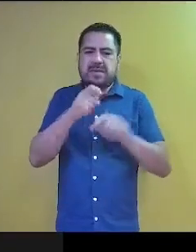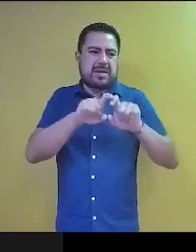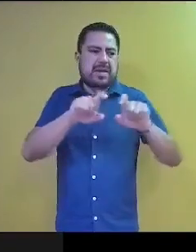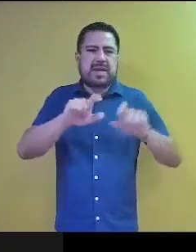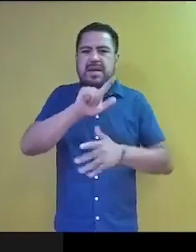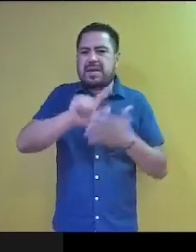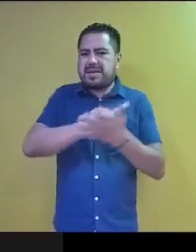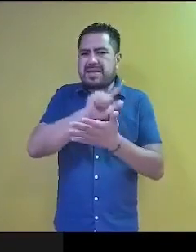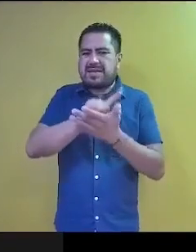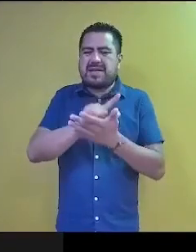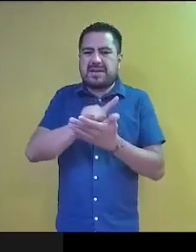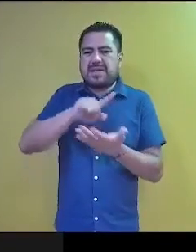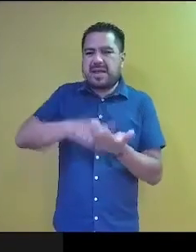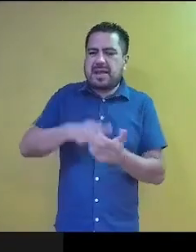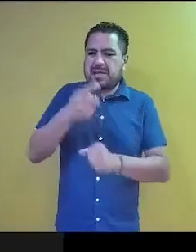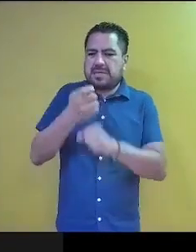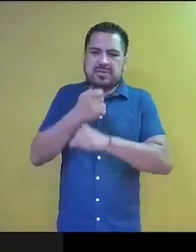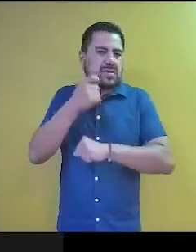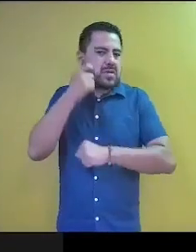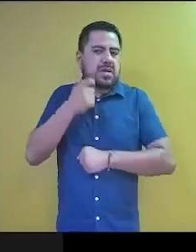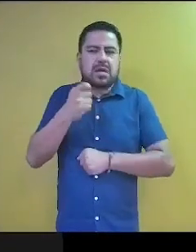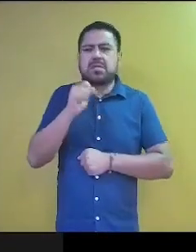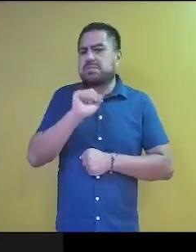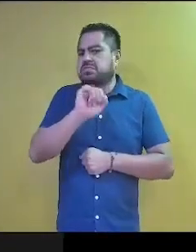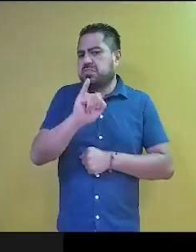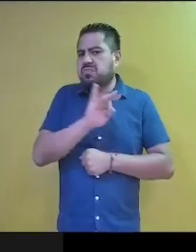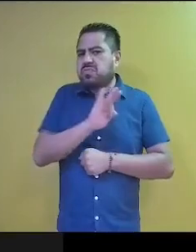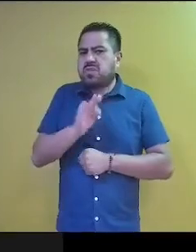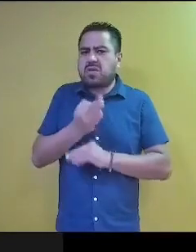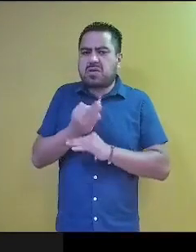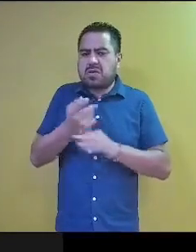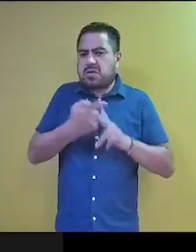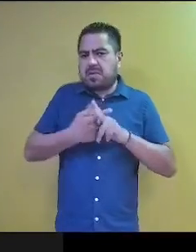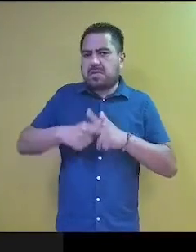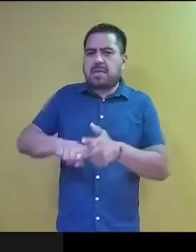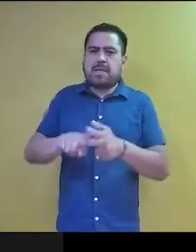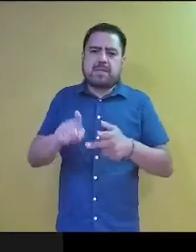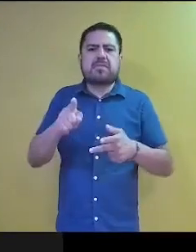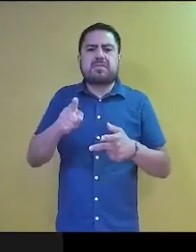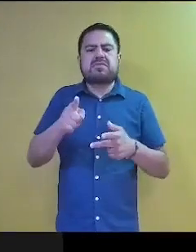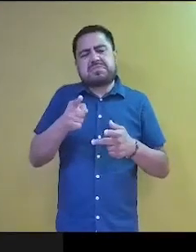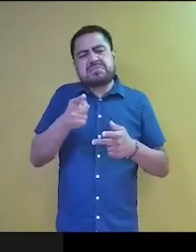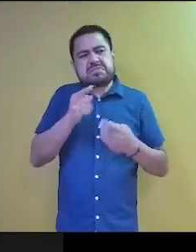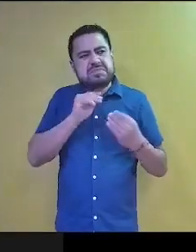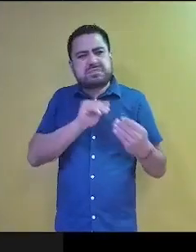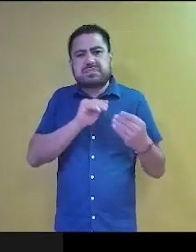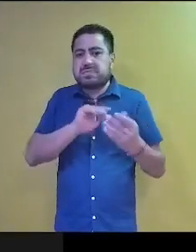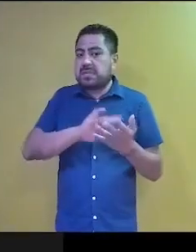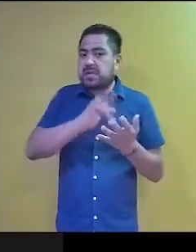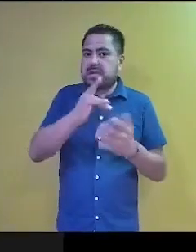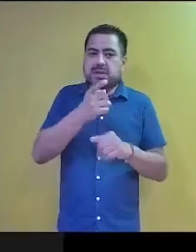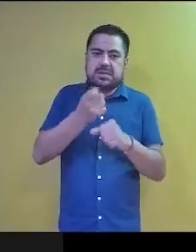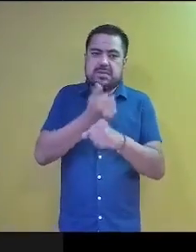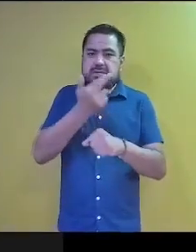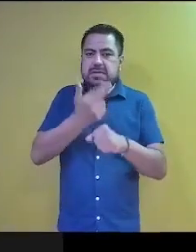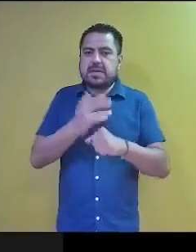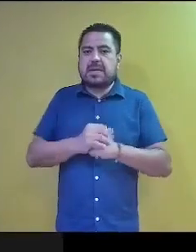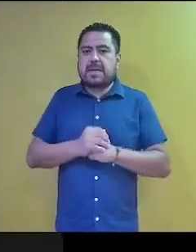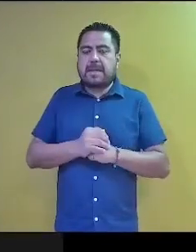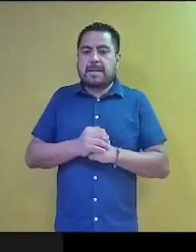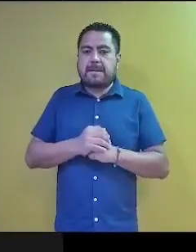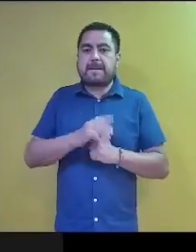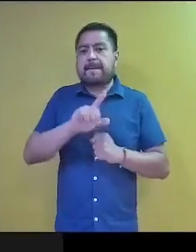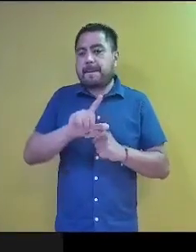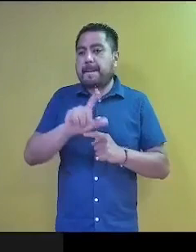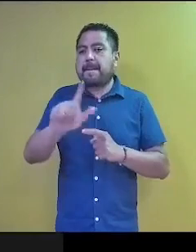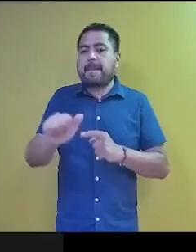Orgánica del Tribunal Electoral del Estado de Guerrero, existe quórum legal para sesionar válidamente. Gracias, secretario. En consecuencia,